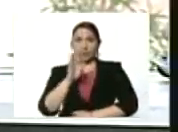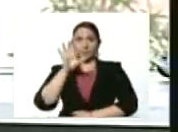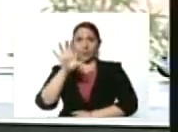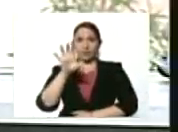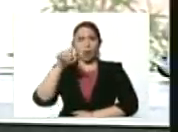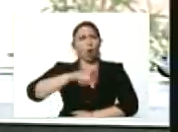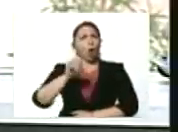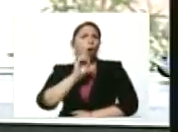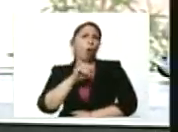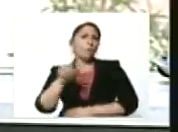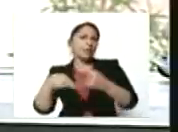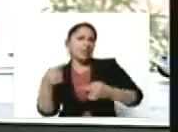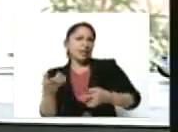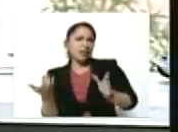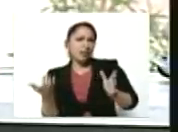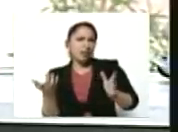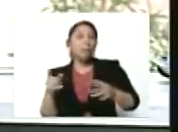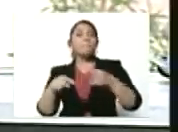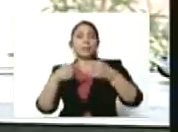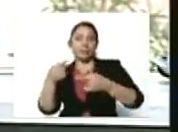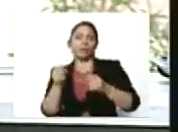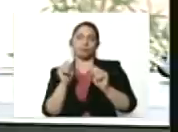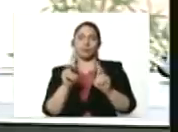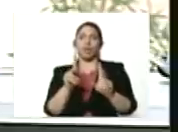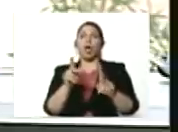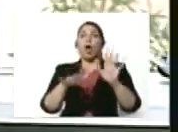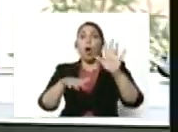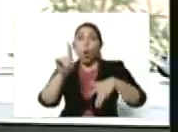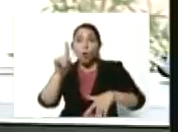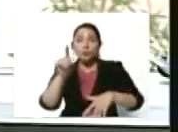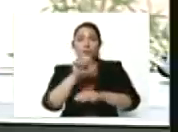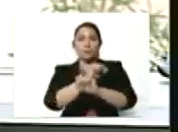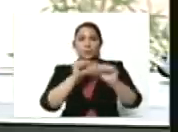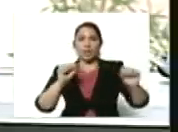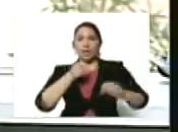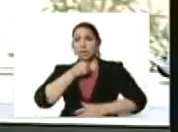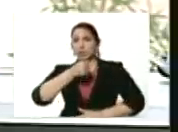hoy o mañana. Mañana sale a las 11 de la mañana,